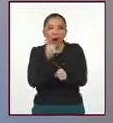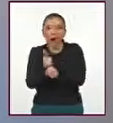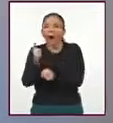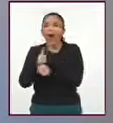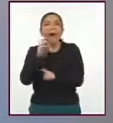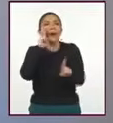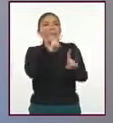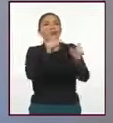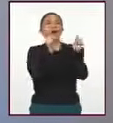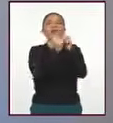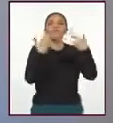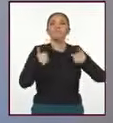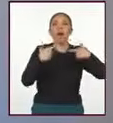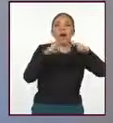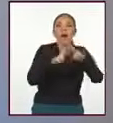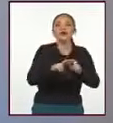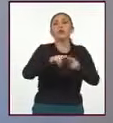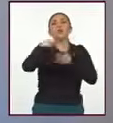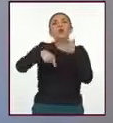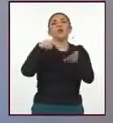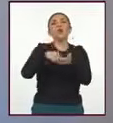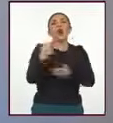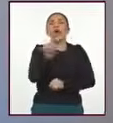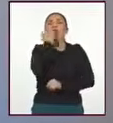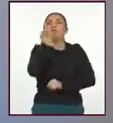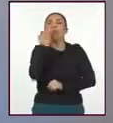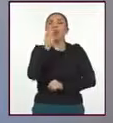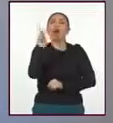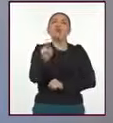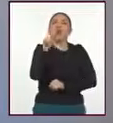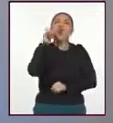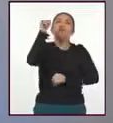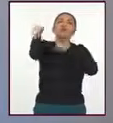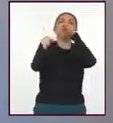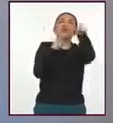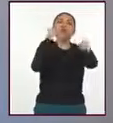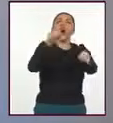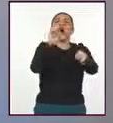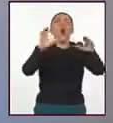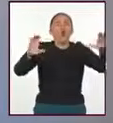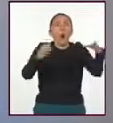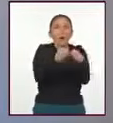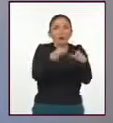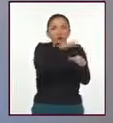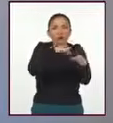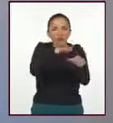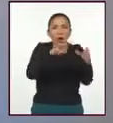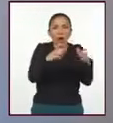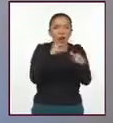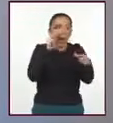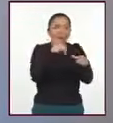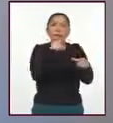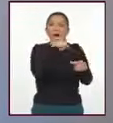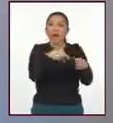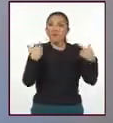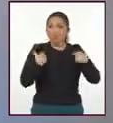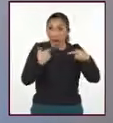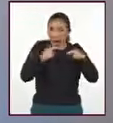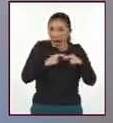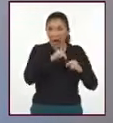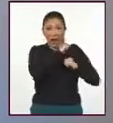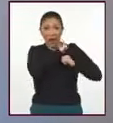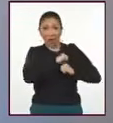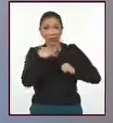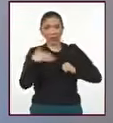docentes, en zonas rurales, en espacios mucho más cerrados, en que el docente pues es una figura no solo en el